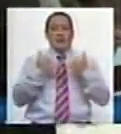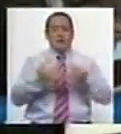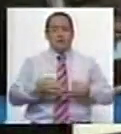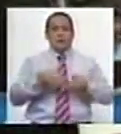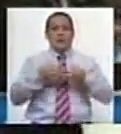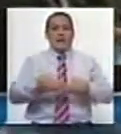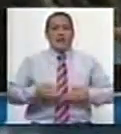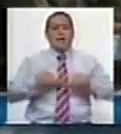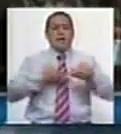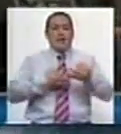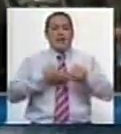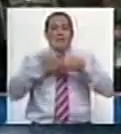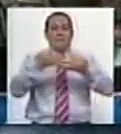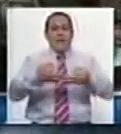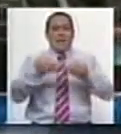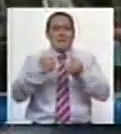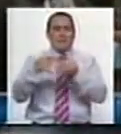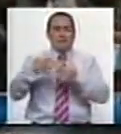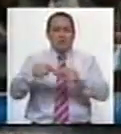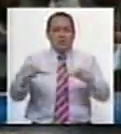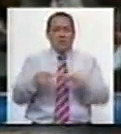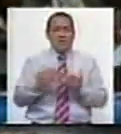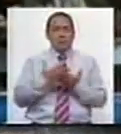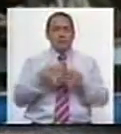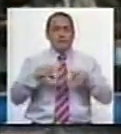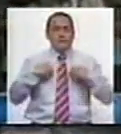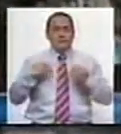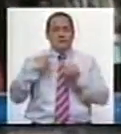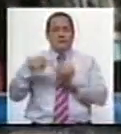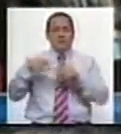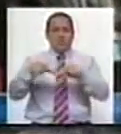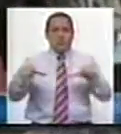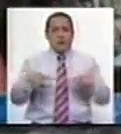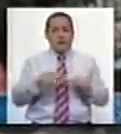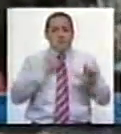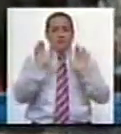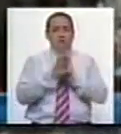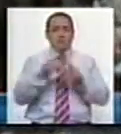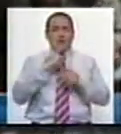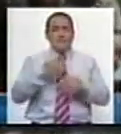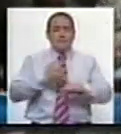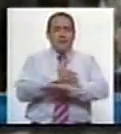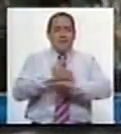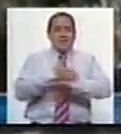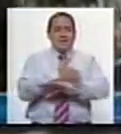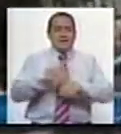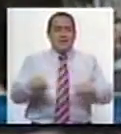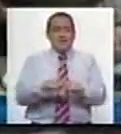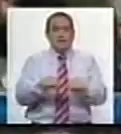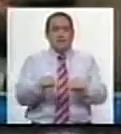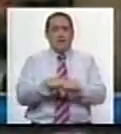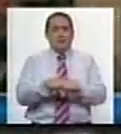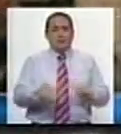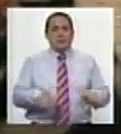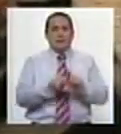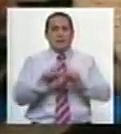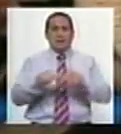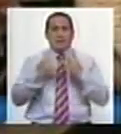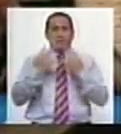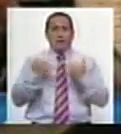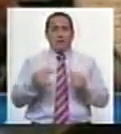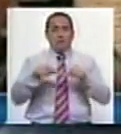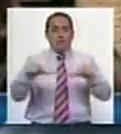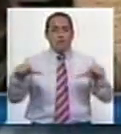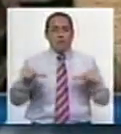transferir tecnología a toda la cadena de un determinado sector. Tenemos CITES en madera, CITES en calzado y ahora vamos a tener un